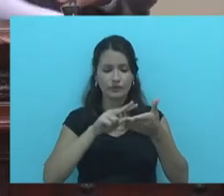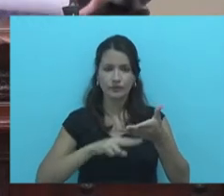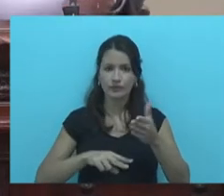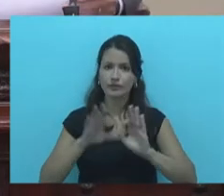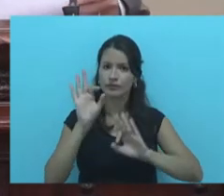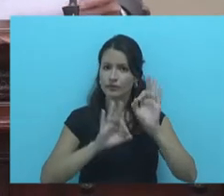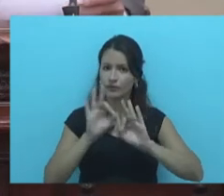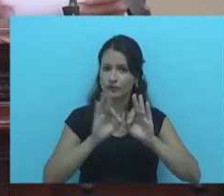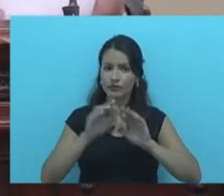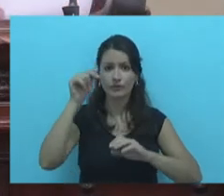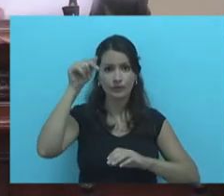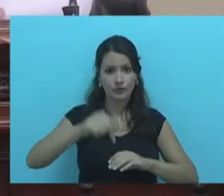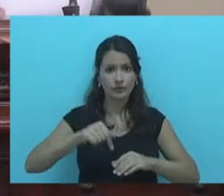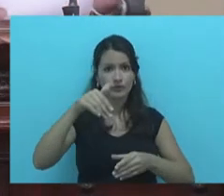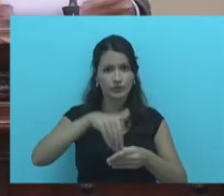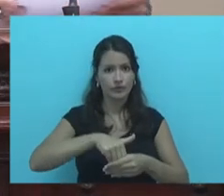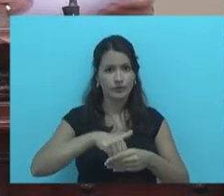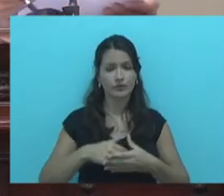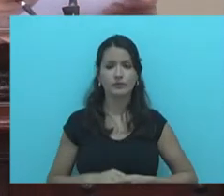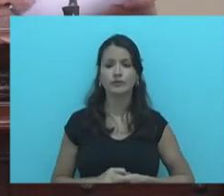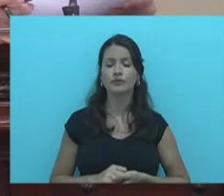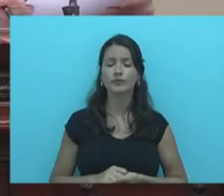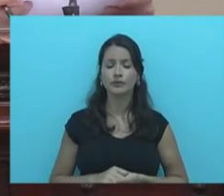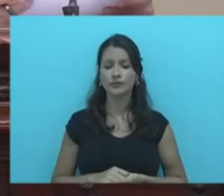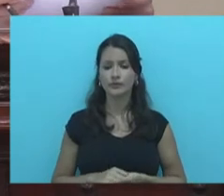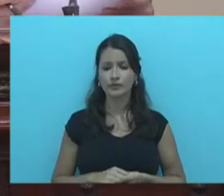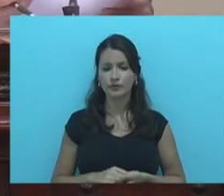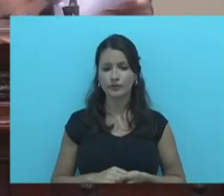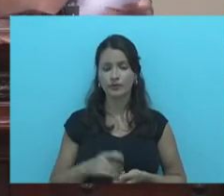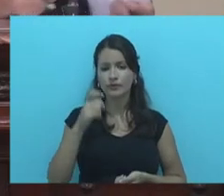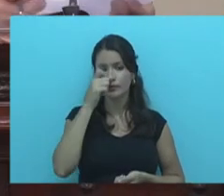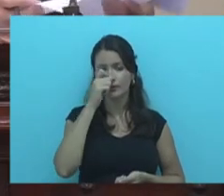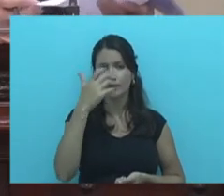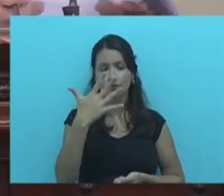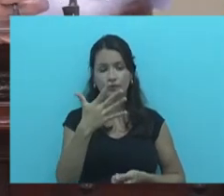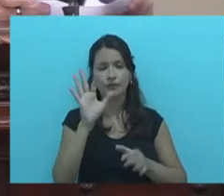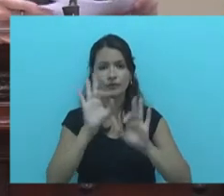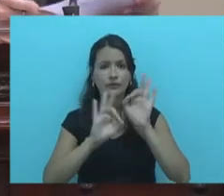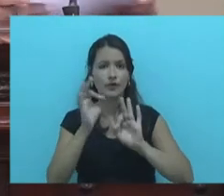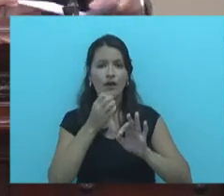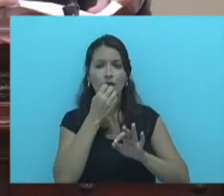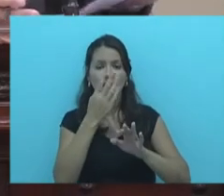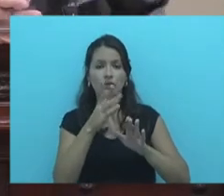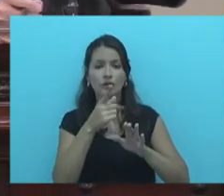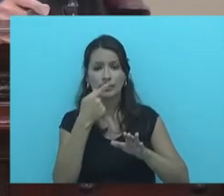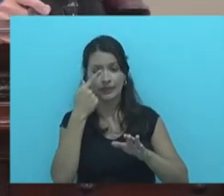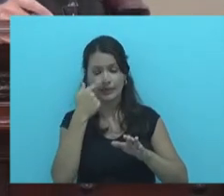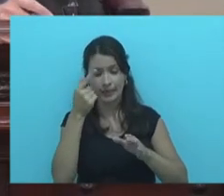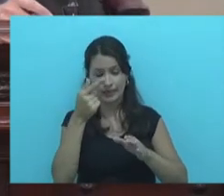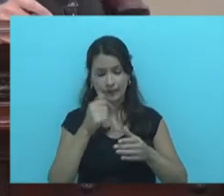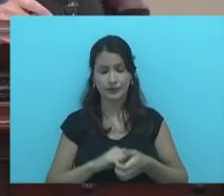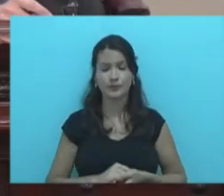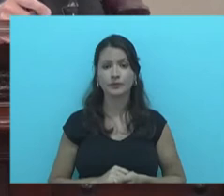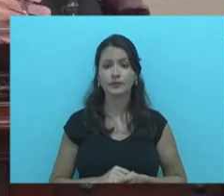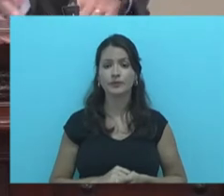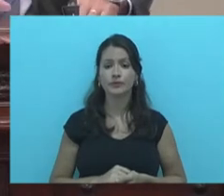labor parlamentaria para su posterior tratamiento sobre tablas. 25 proyectos de declaración de interés de esta Cámara de Diputados.